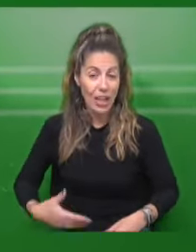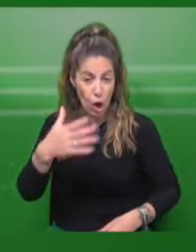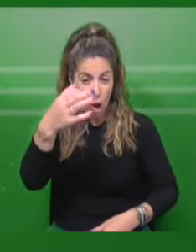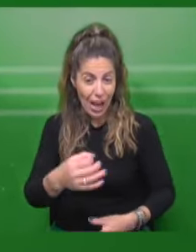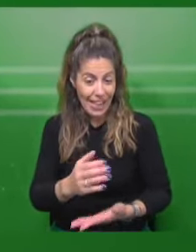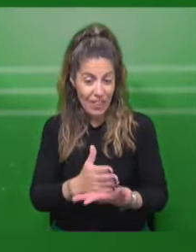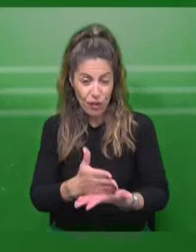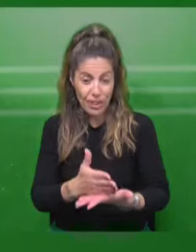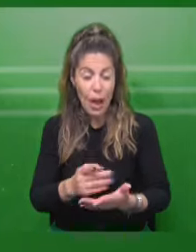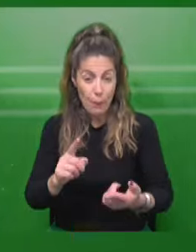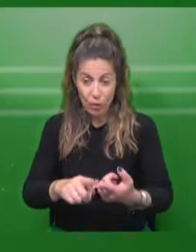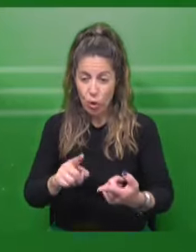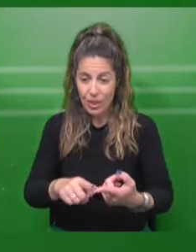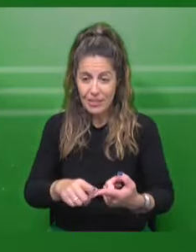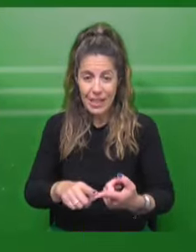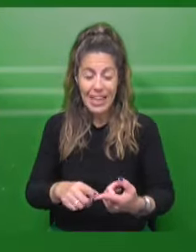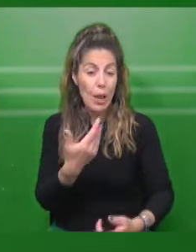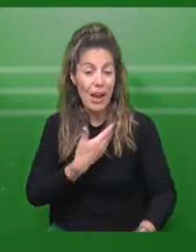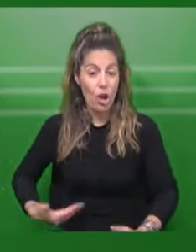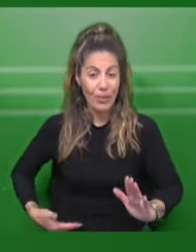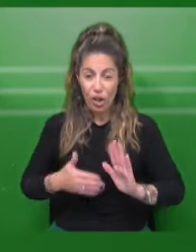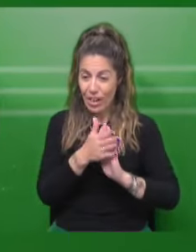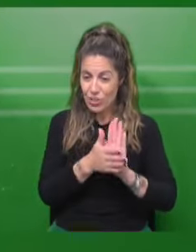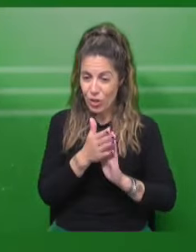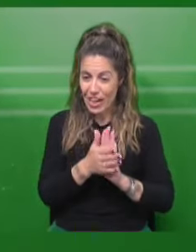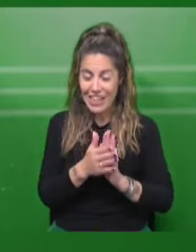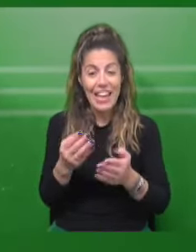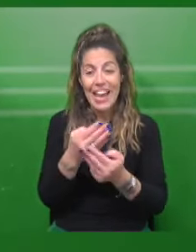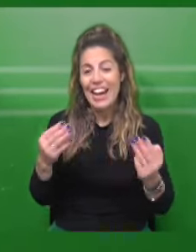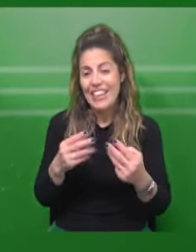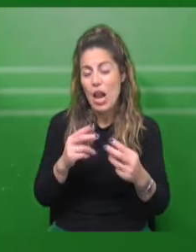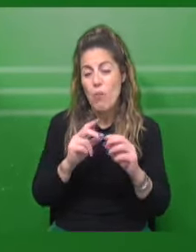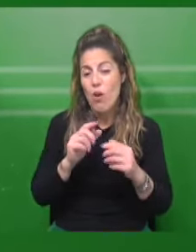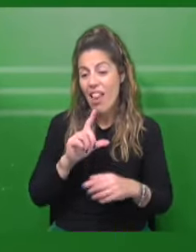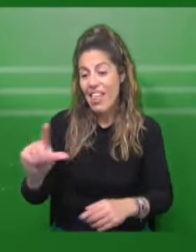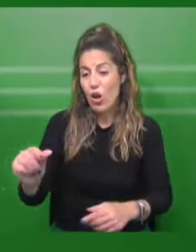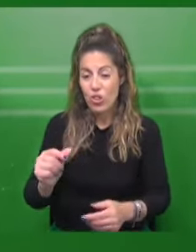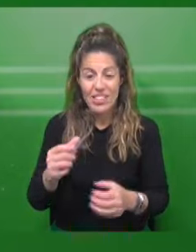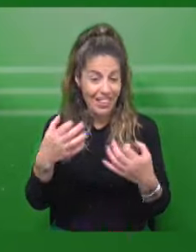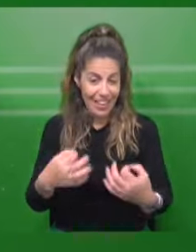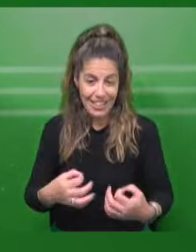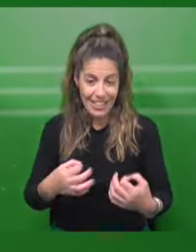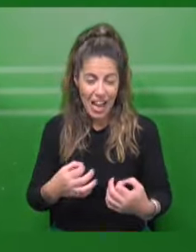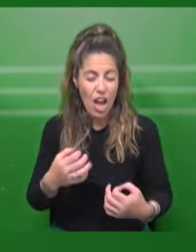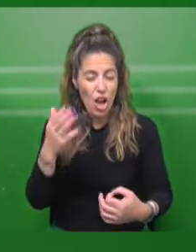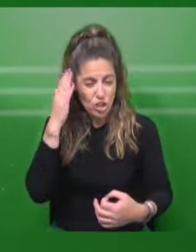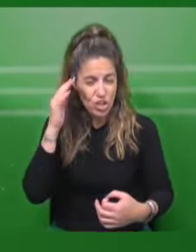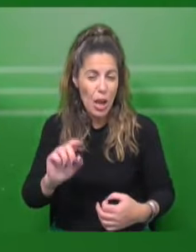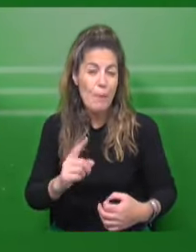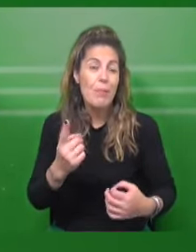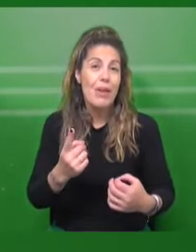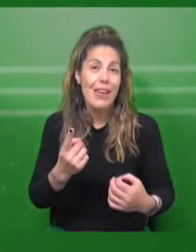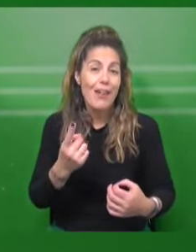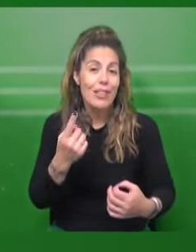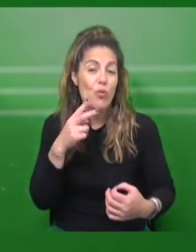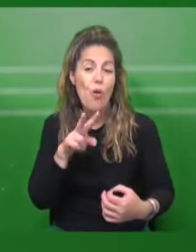frontera ponerse de acuerdo que para los gobiernos nacionales que en general están muy lejos de esa realidad Entonces yo sé que la primera impresión que uno tiene